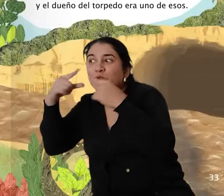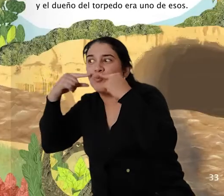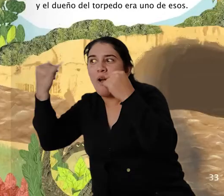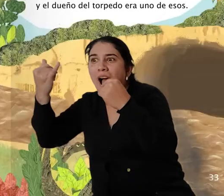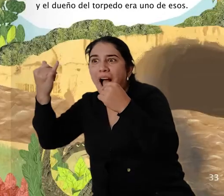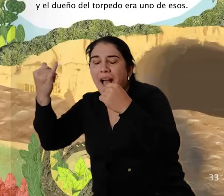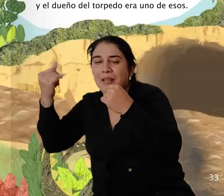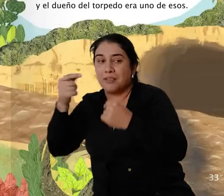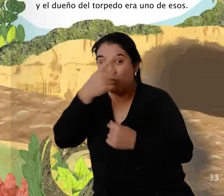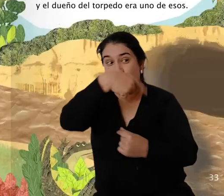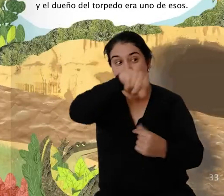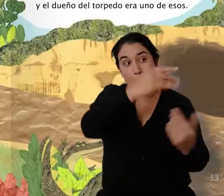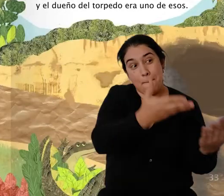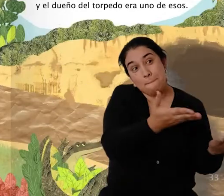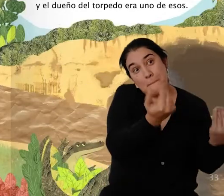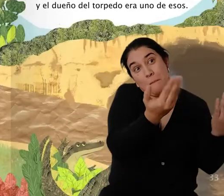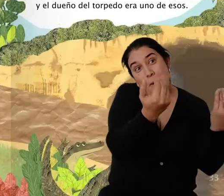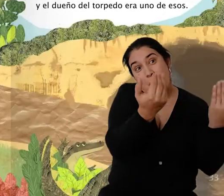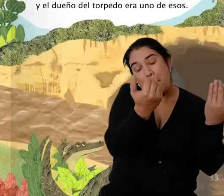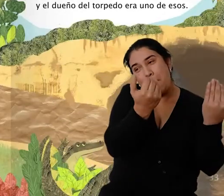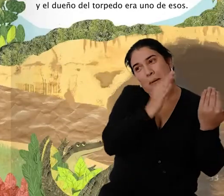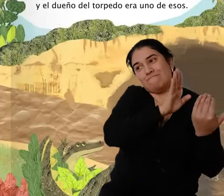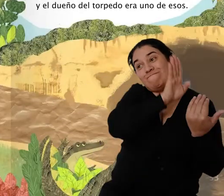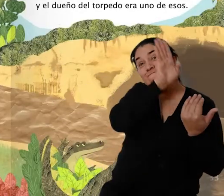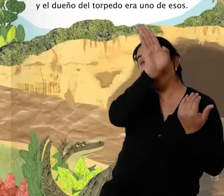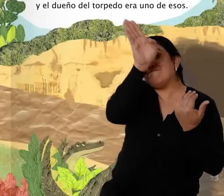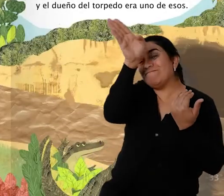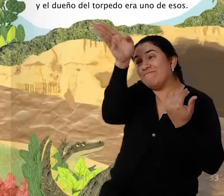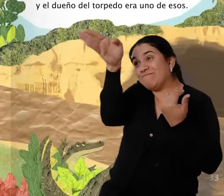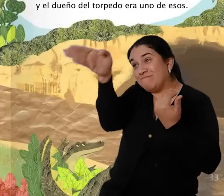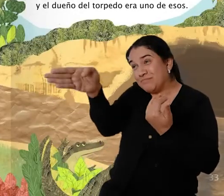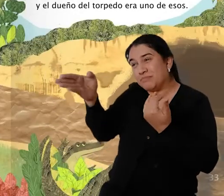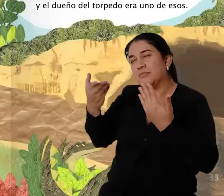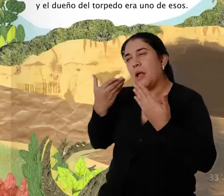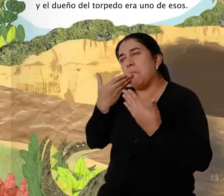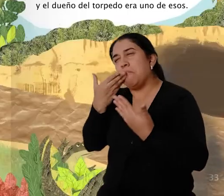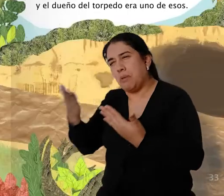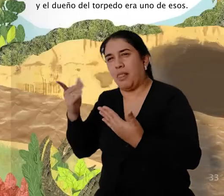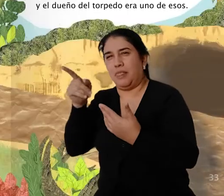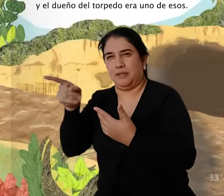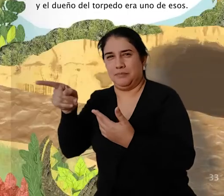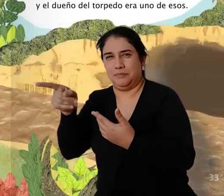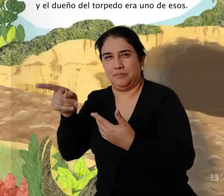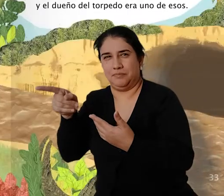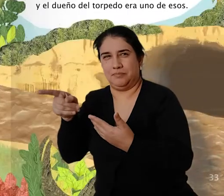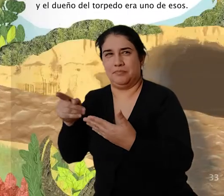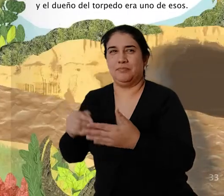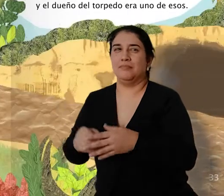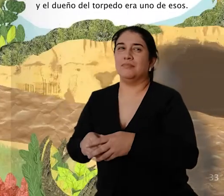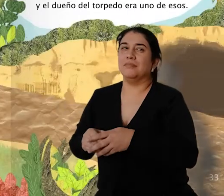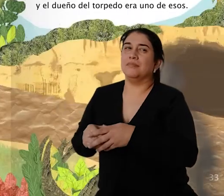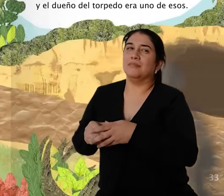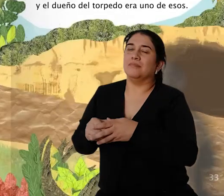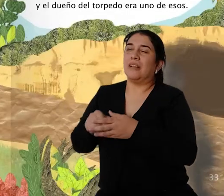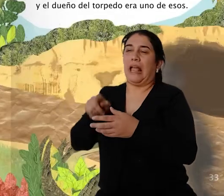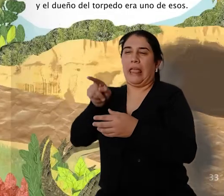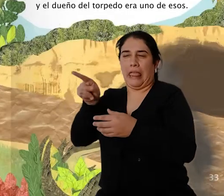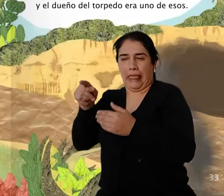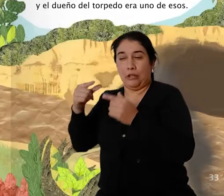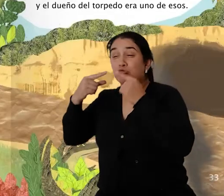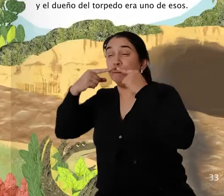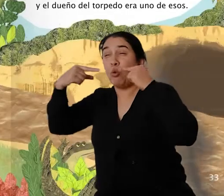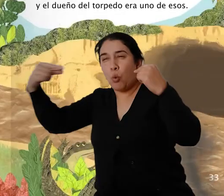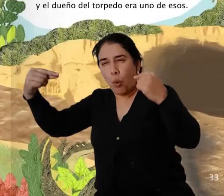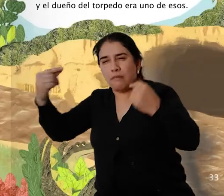pedírselo. Y aunque está muy enojado con nosotros los yacarés, tiene buen corazón y no querrá